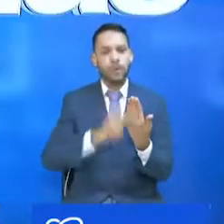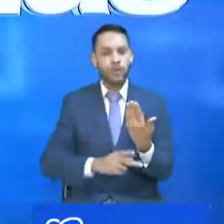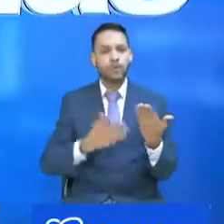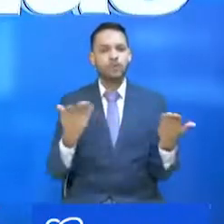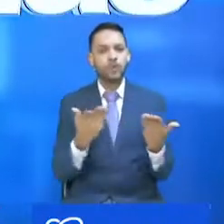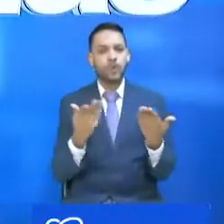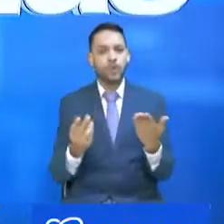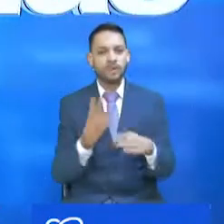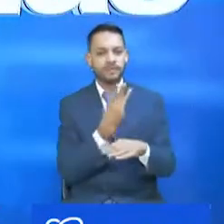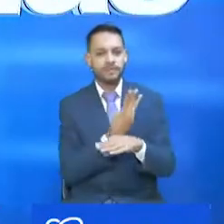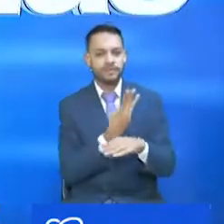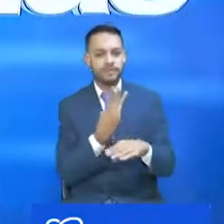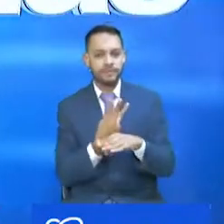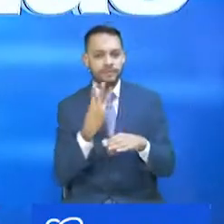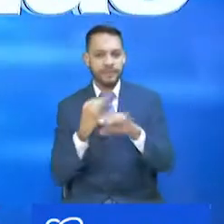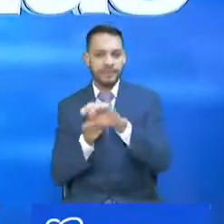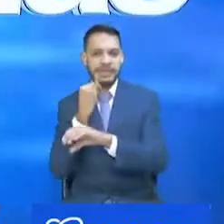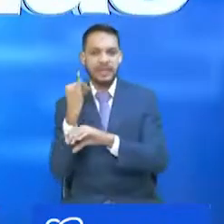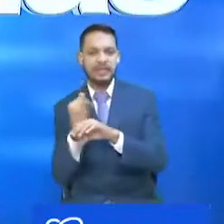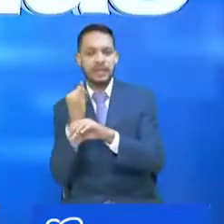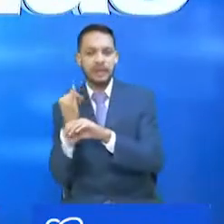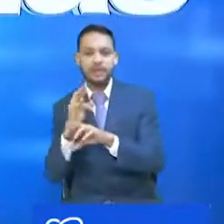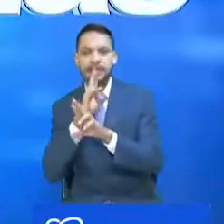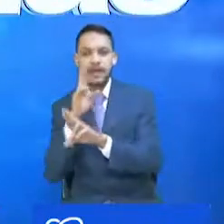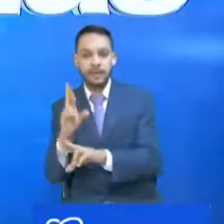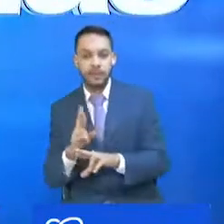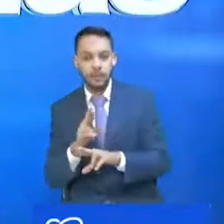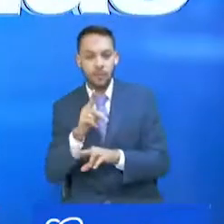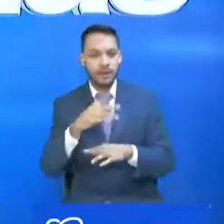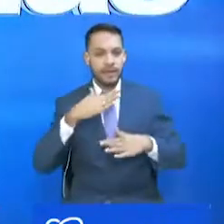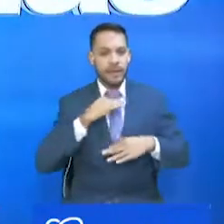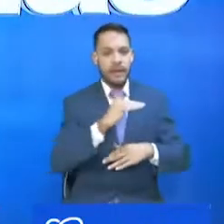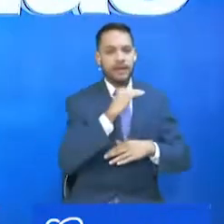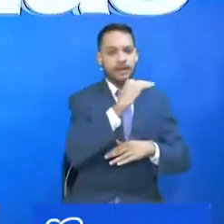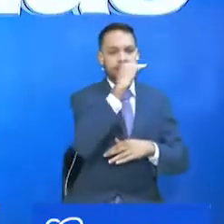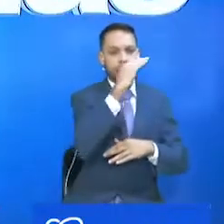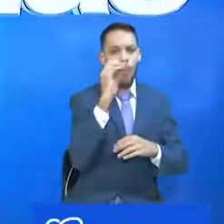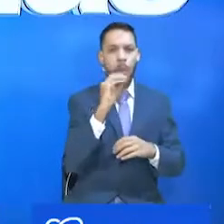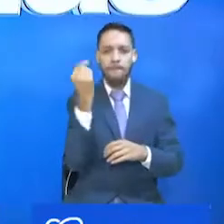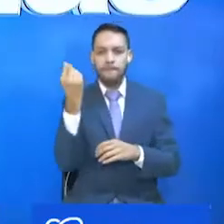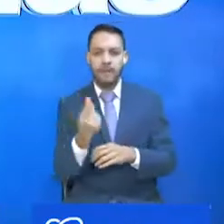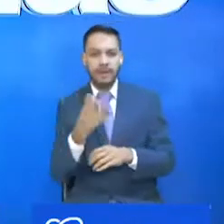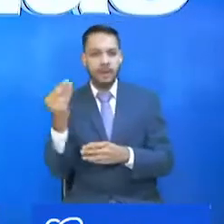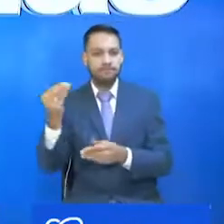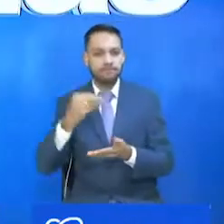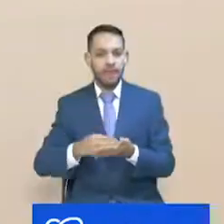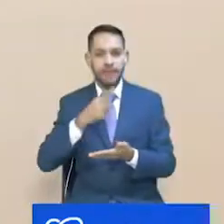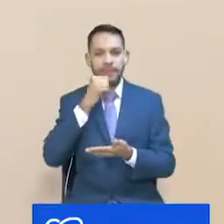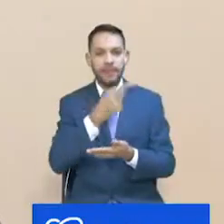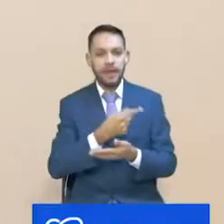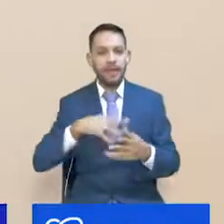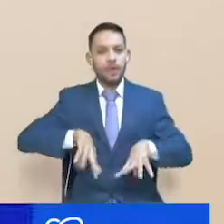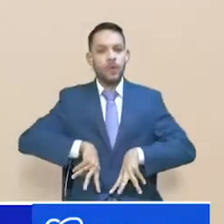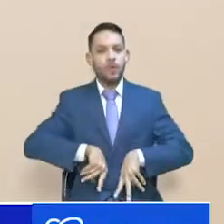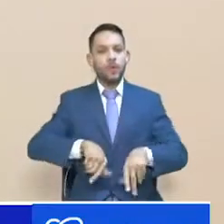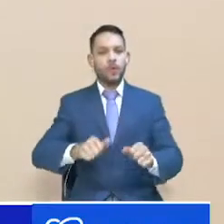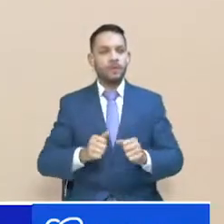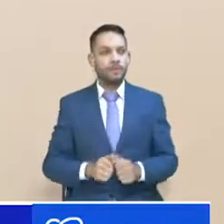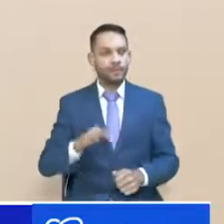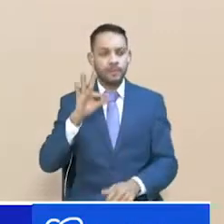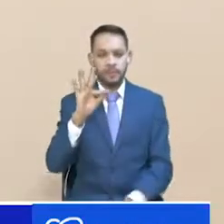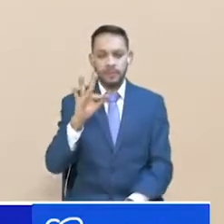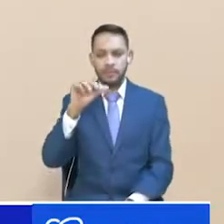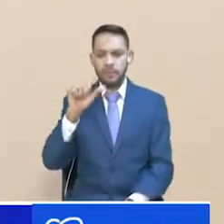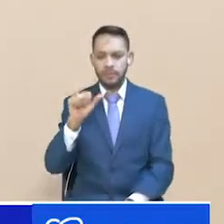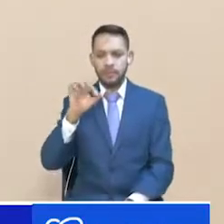una constructora extranjera que no les ha respondido ni por el apartamento ni por el dinero tatiana pérez es